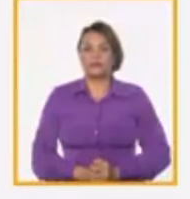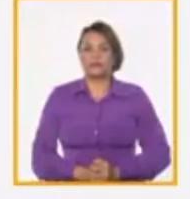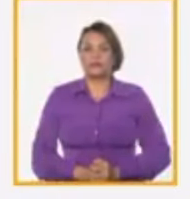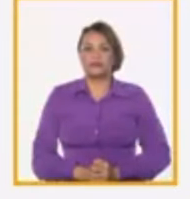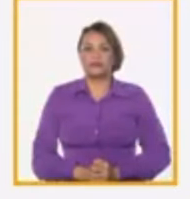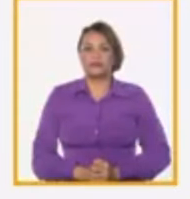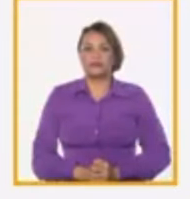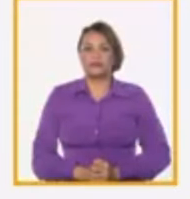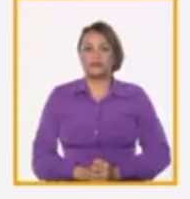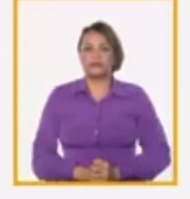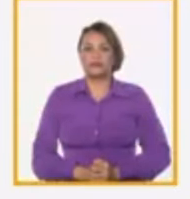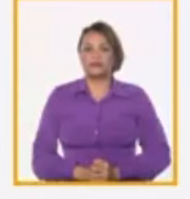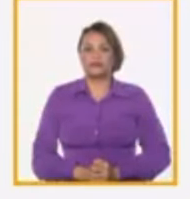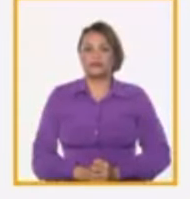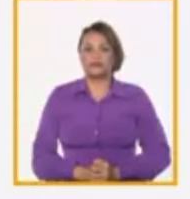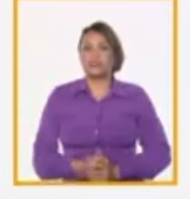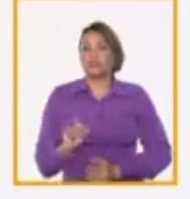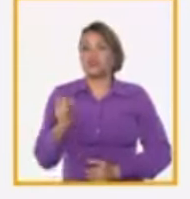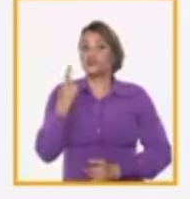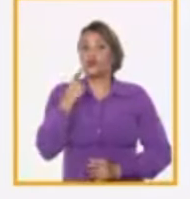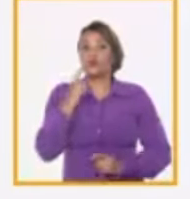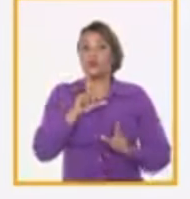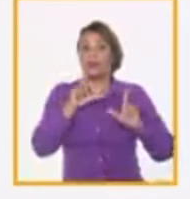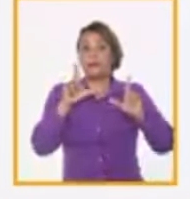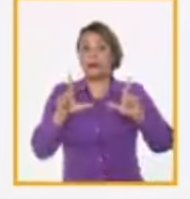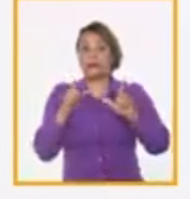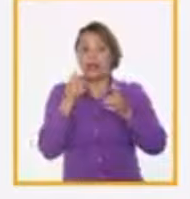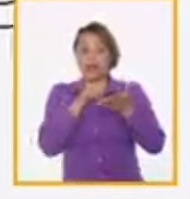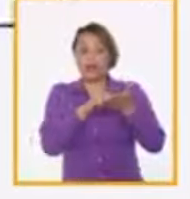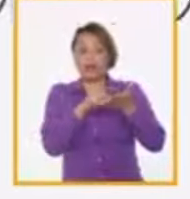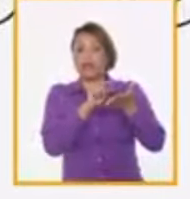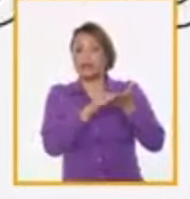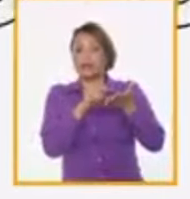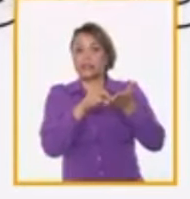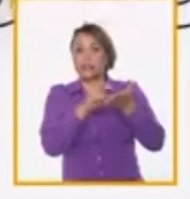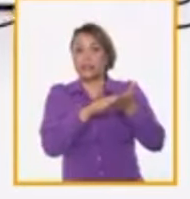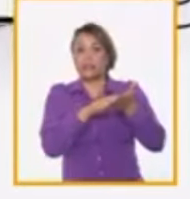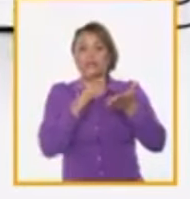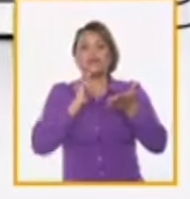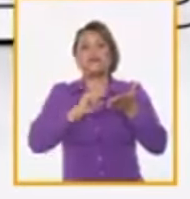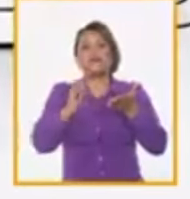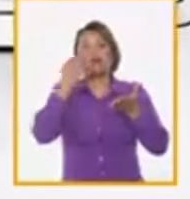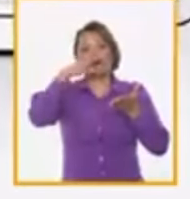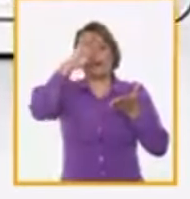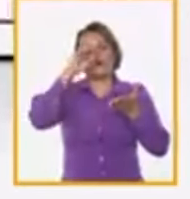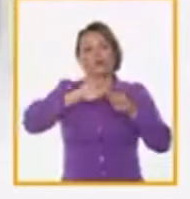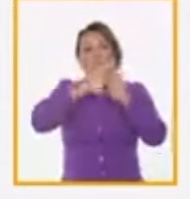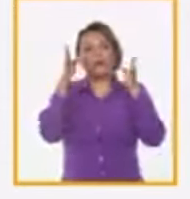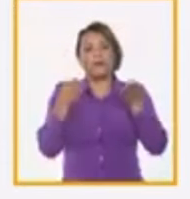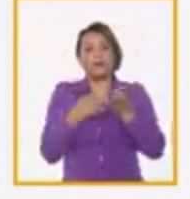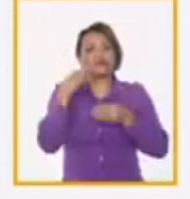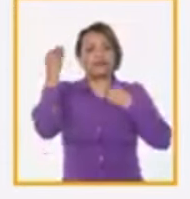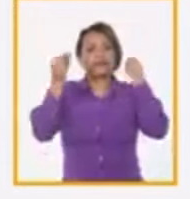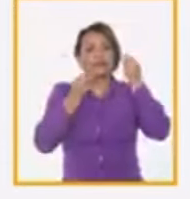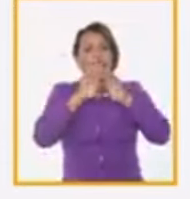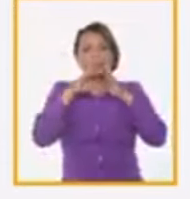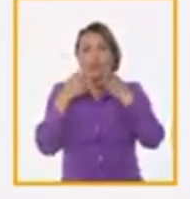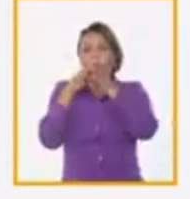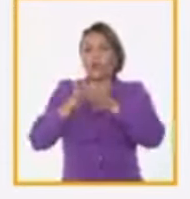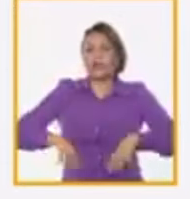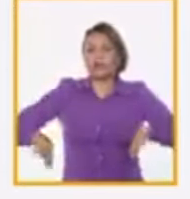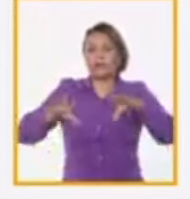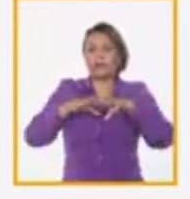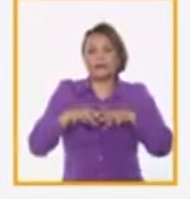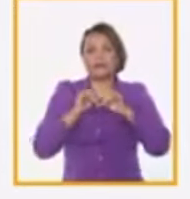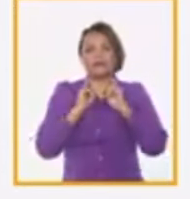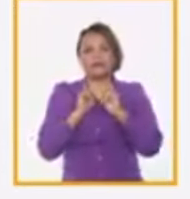Al alcance de un clic o en la pantalla de tu móvil. Las noticias de Cuba y el mundo. El análisis a profundidad de los acontecimientos. La imagen